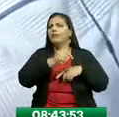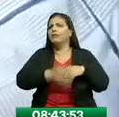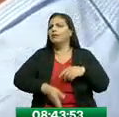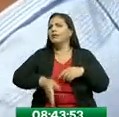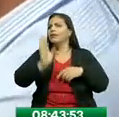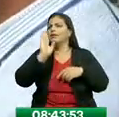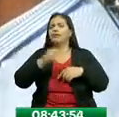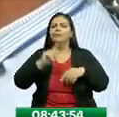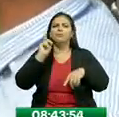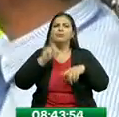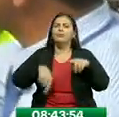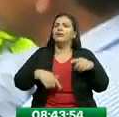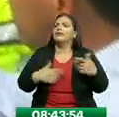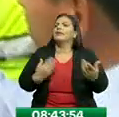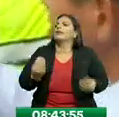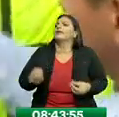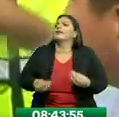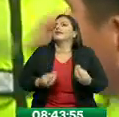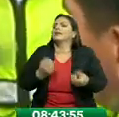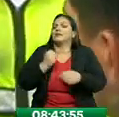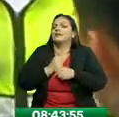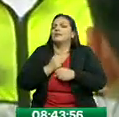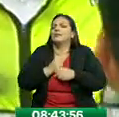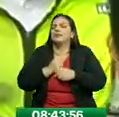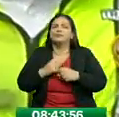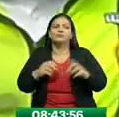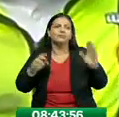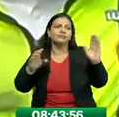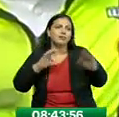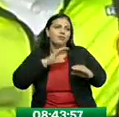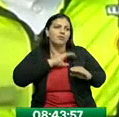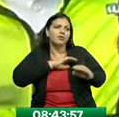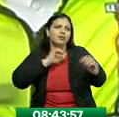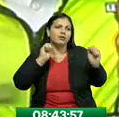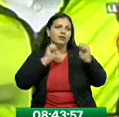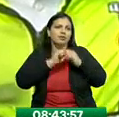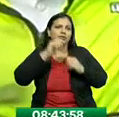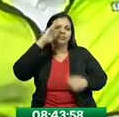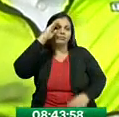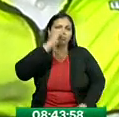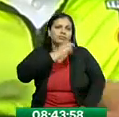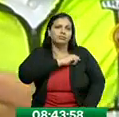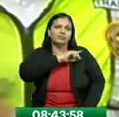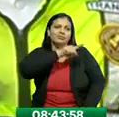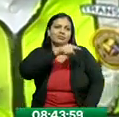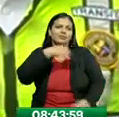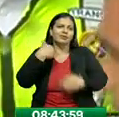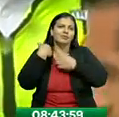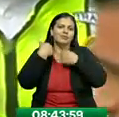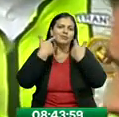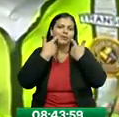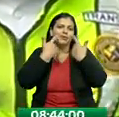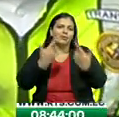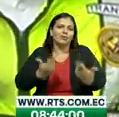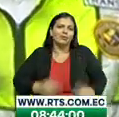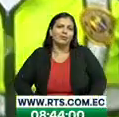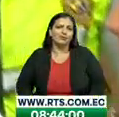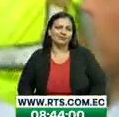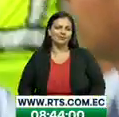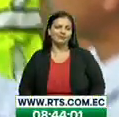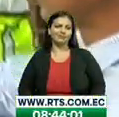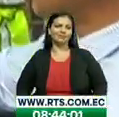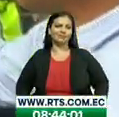puentes de la Unidad Nacional. El operativo está a cargo de la policía y el ejército, entonces ellos están a la cabeza, entonces ellos están